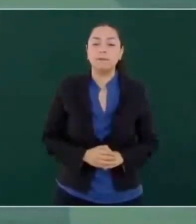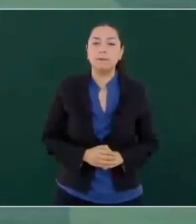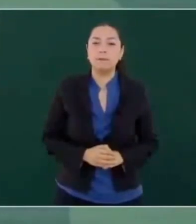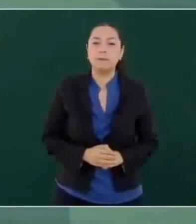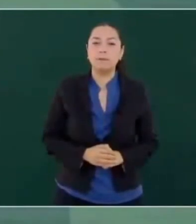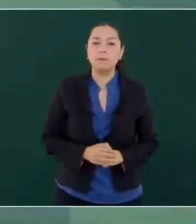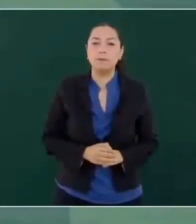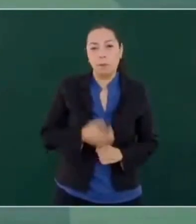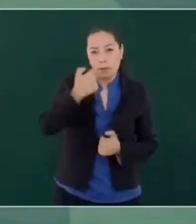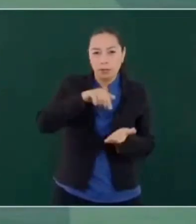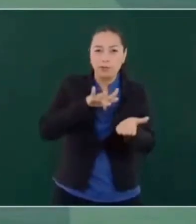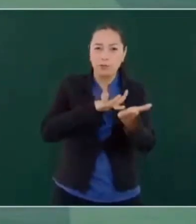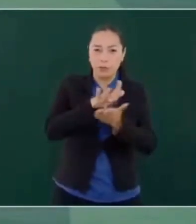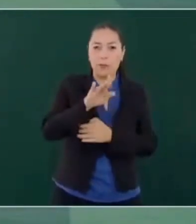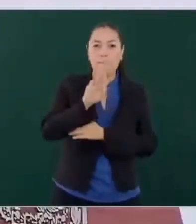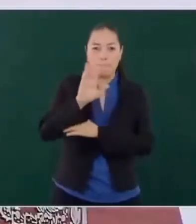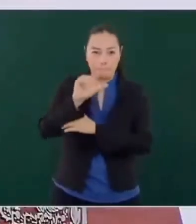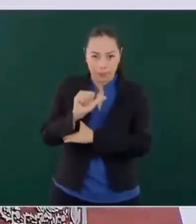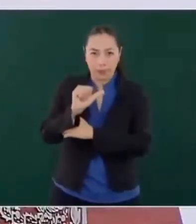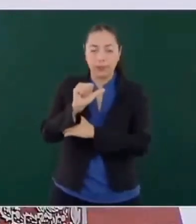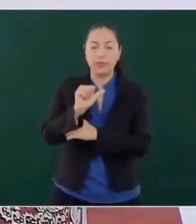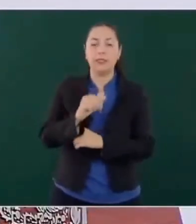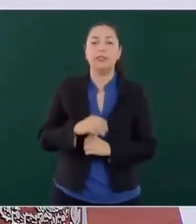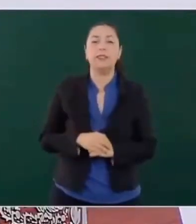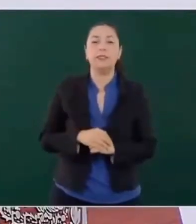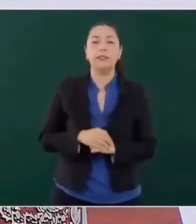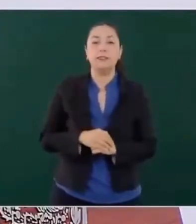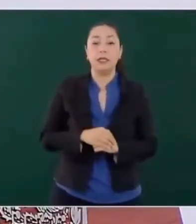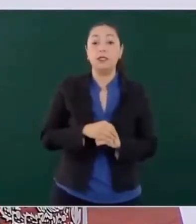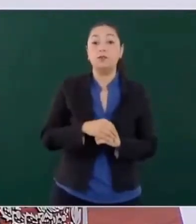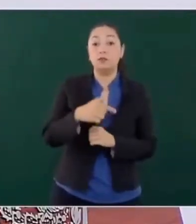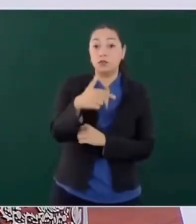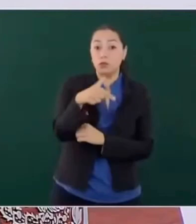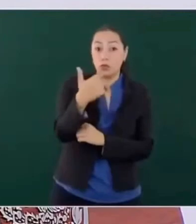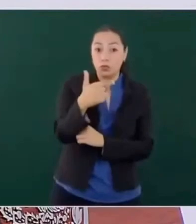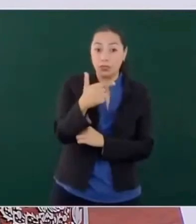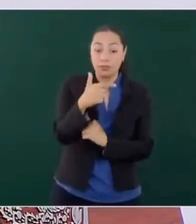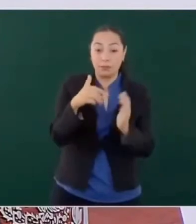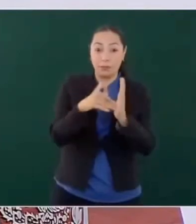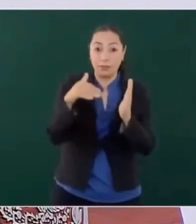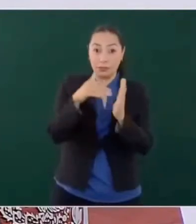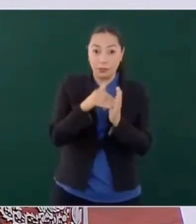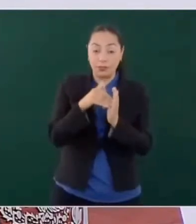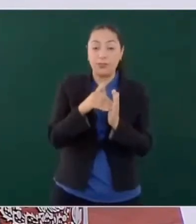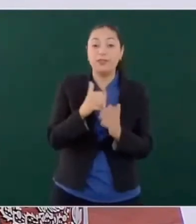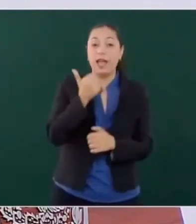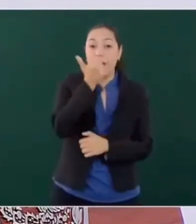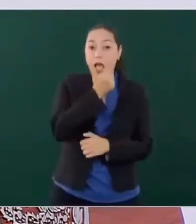a otorgar becas a 12 millones de estudiantes de familias pobres,